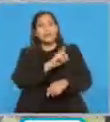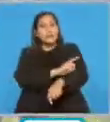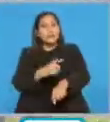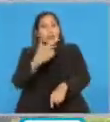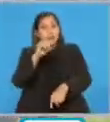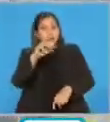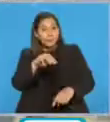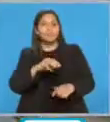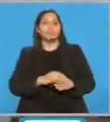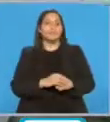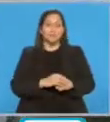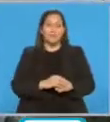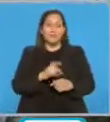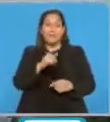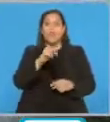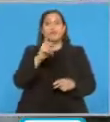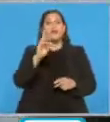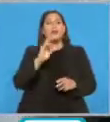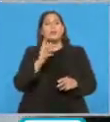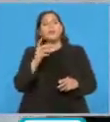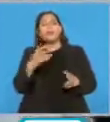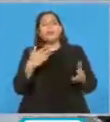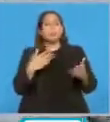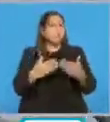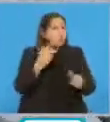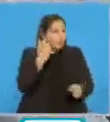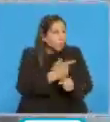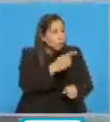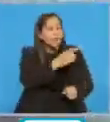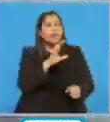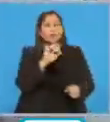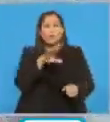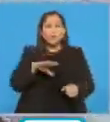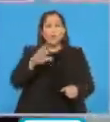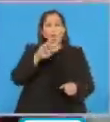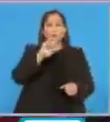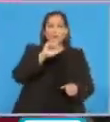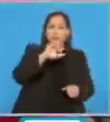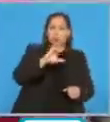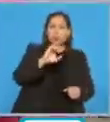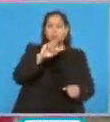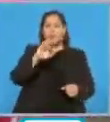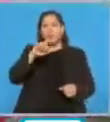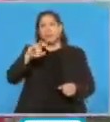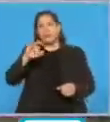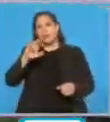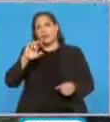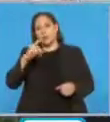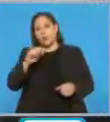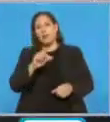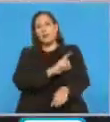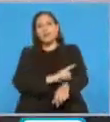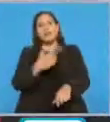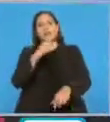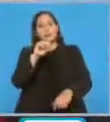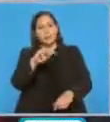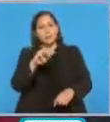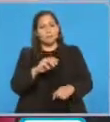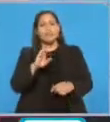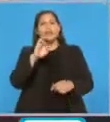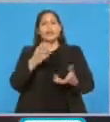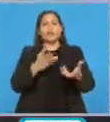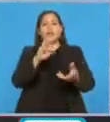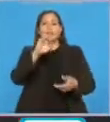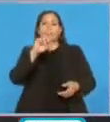¿no? Sí, la verdad es que yo venía caminando por el camellón y en ¿Qué colonia es? Este es Vasco de Quiroga, aquí en Eduardo Molina, en la Gustavo Madero, exactamente. Entonces